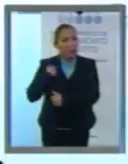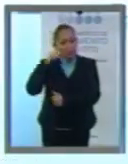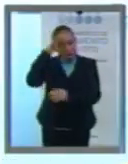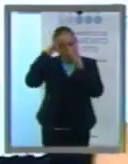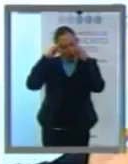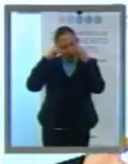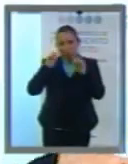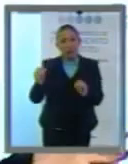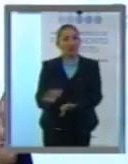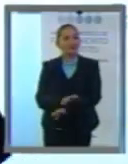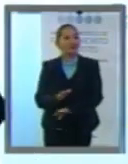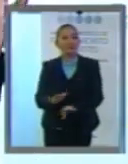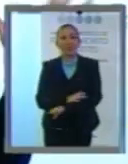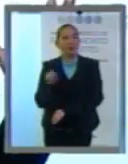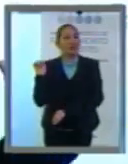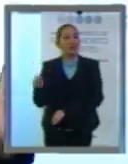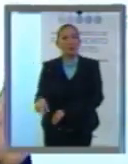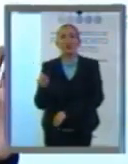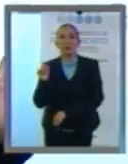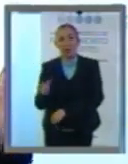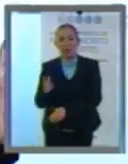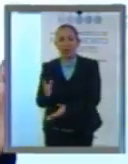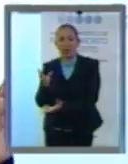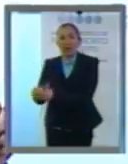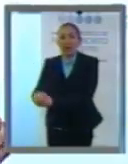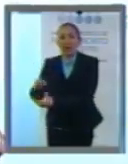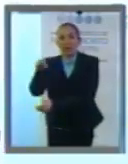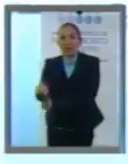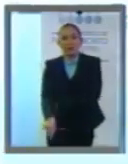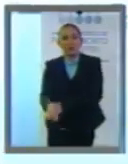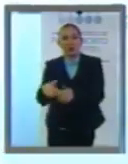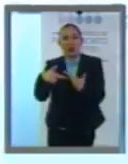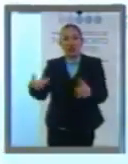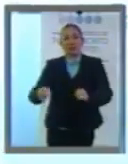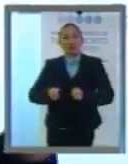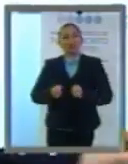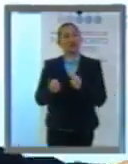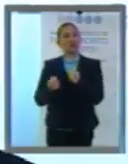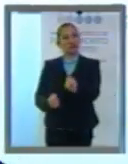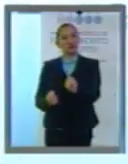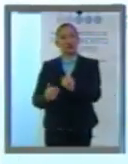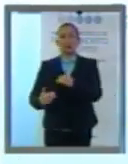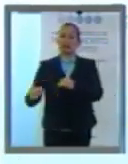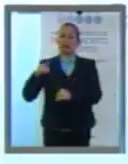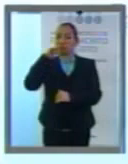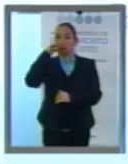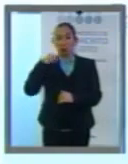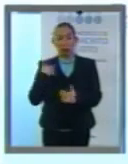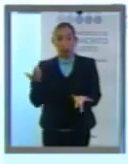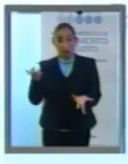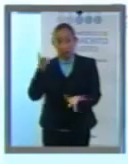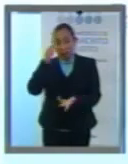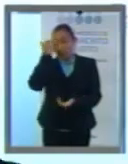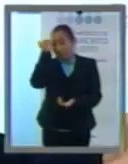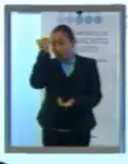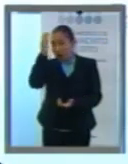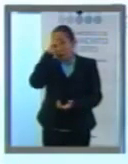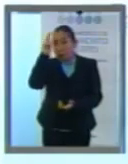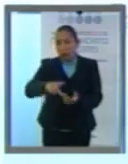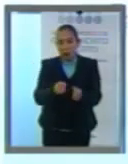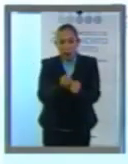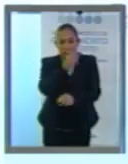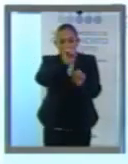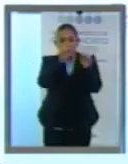es que no cambian las relaciones, se insertan dentro de este tipo de relaciones de poder. Y eso sería terrible que nos sucediera con un